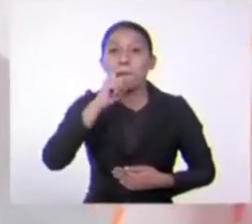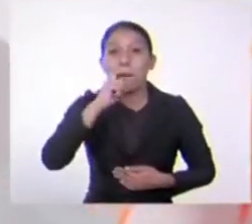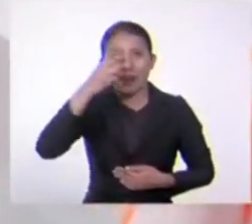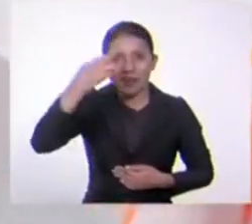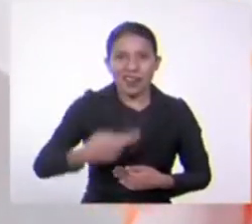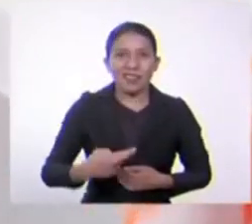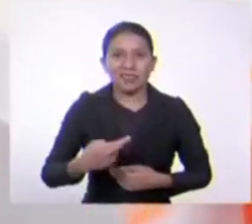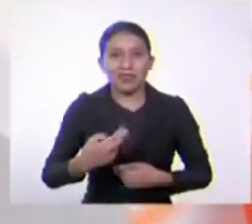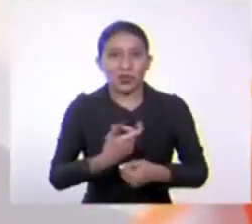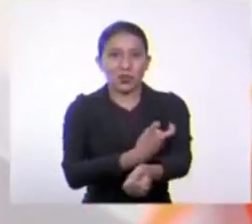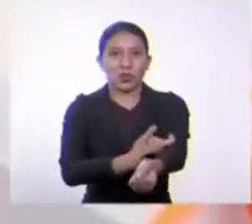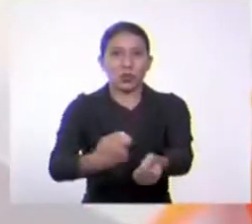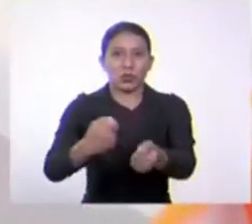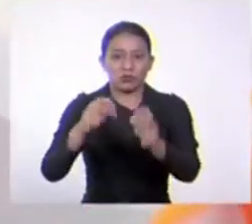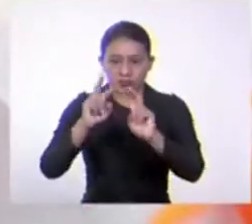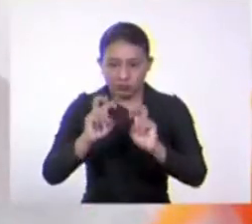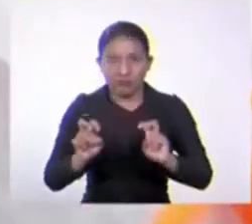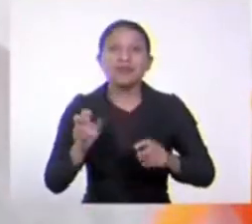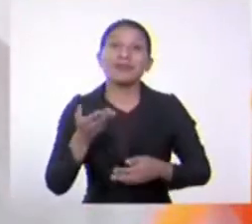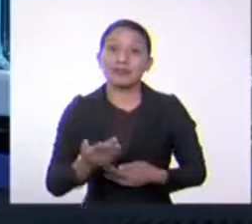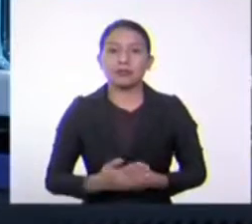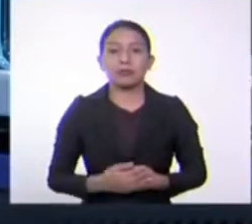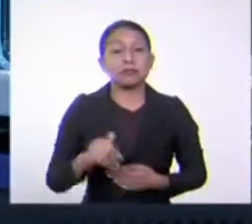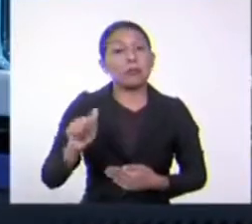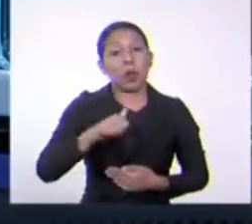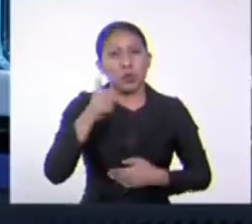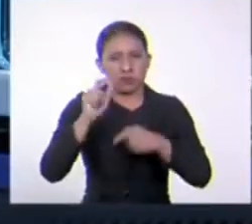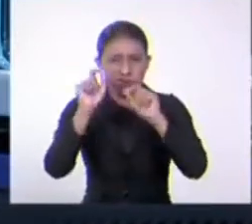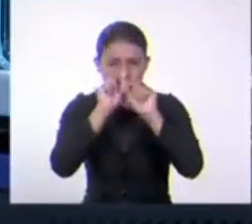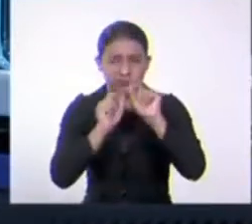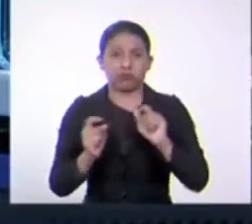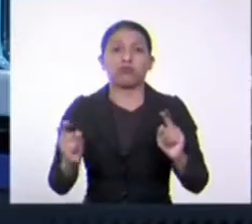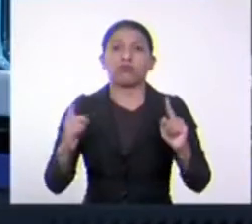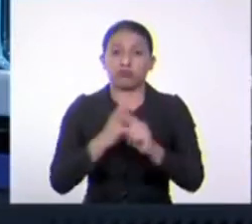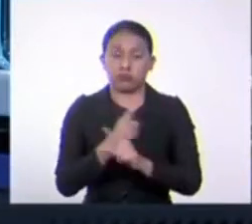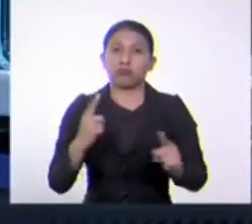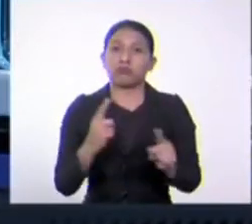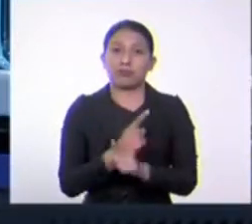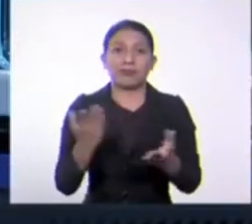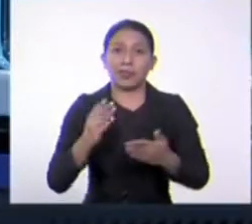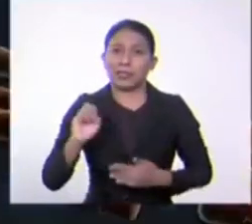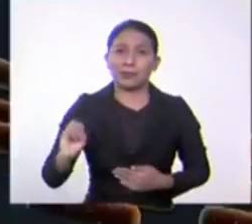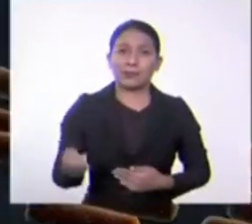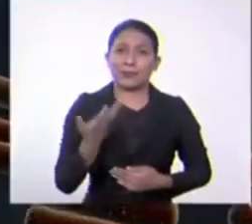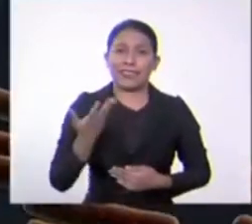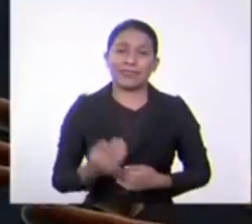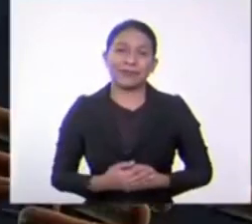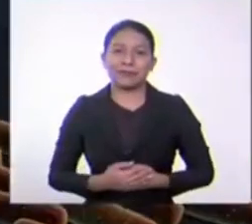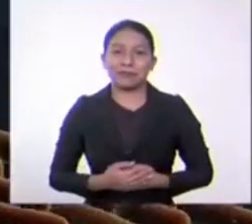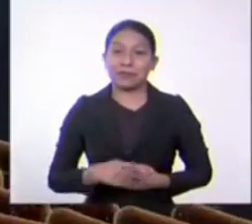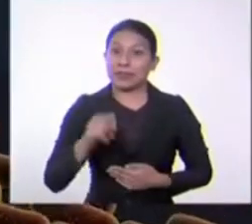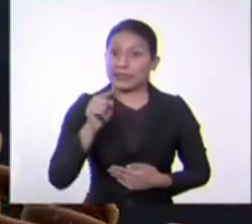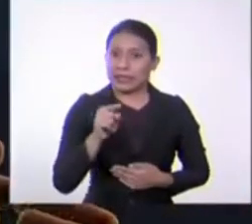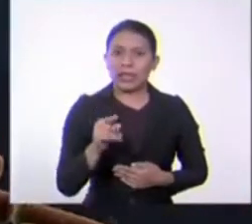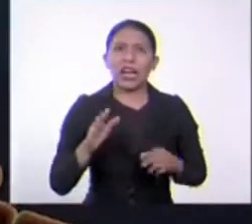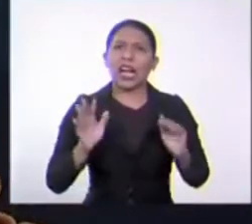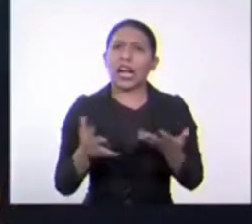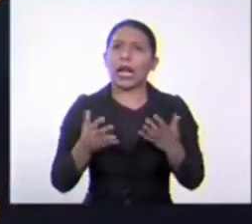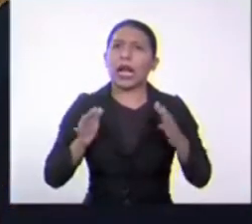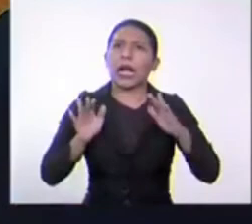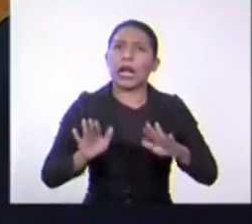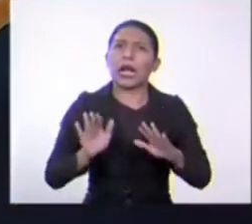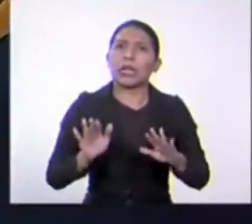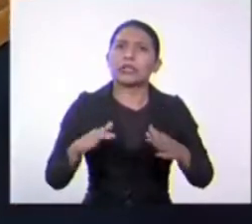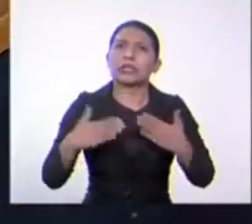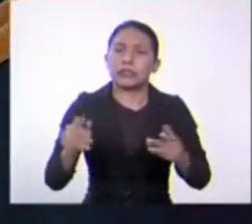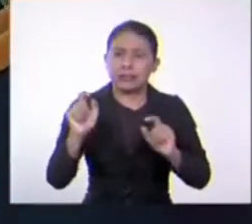más comunes pueden también transformarse para hacer que produzcan nuevas sustancias. Esto es gracias a que las